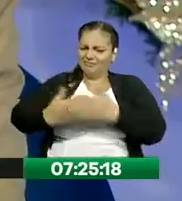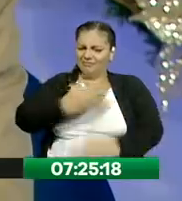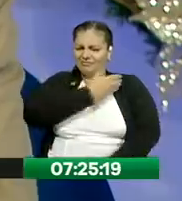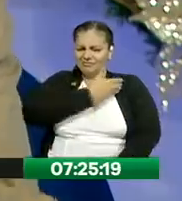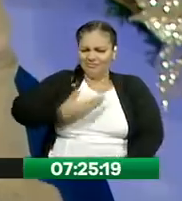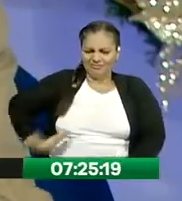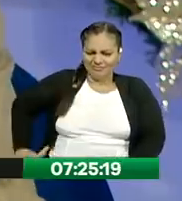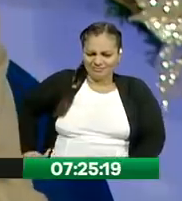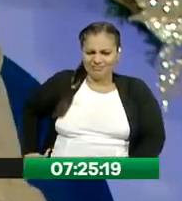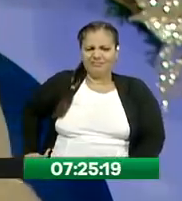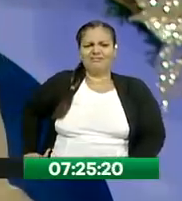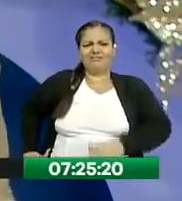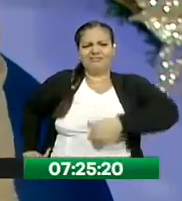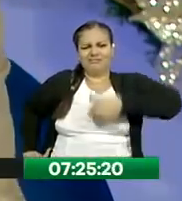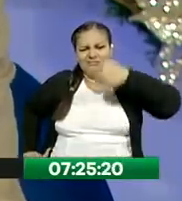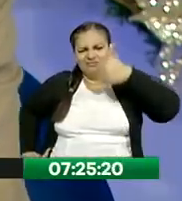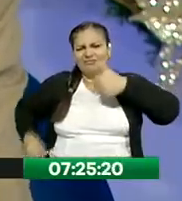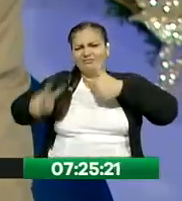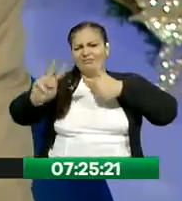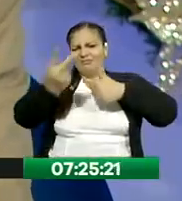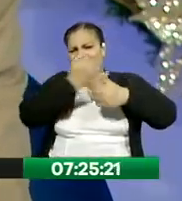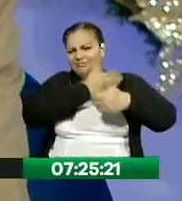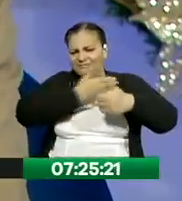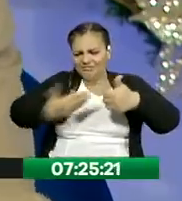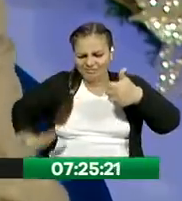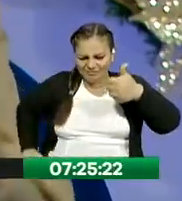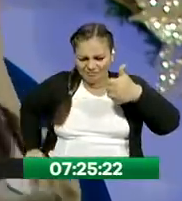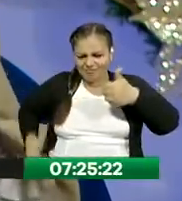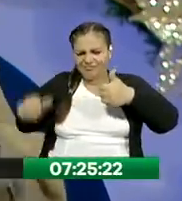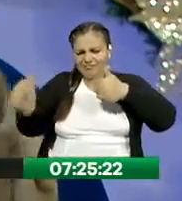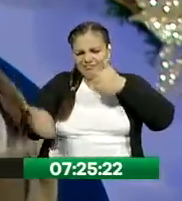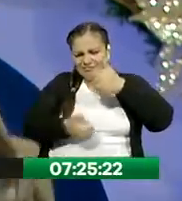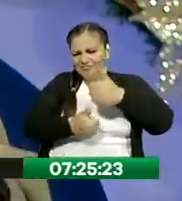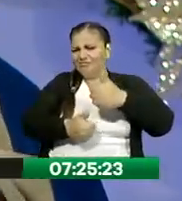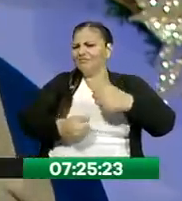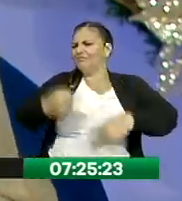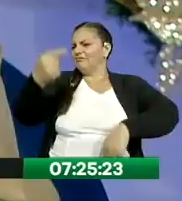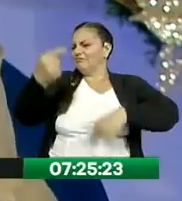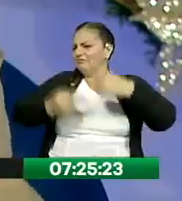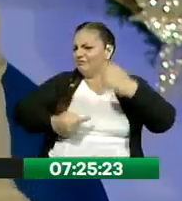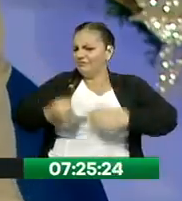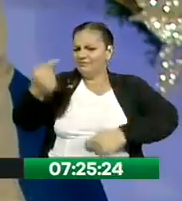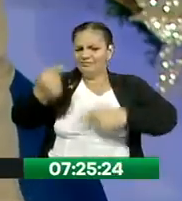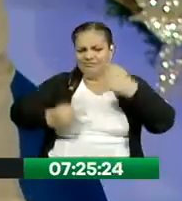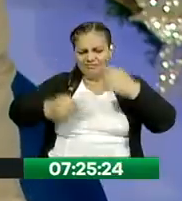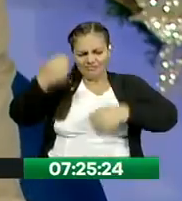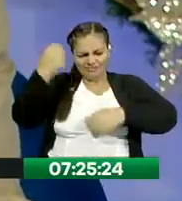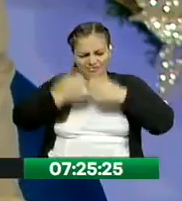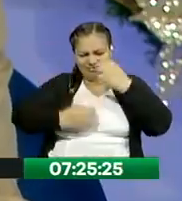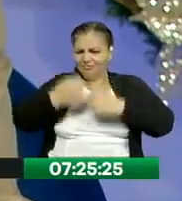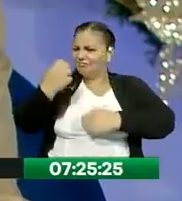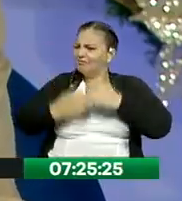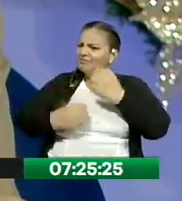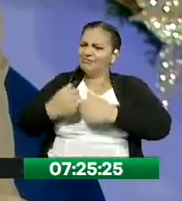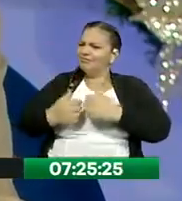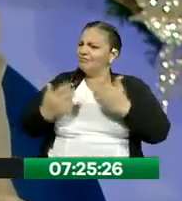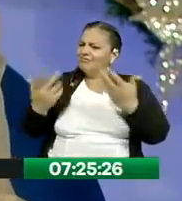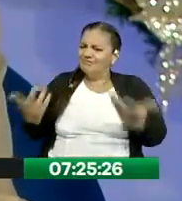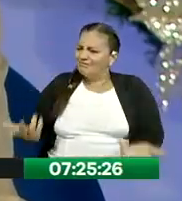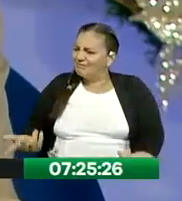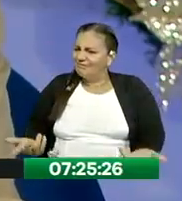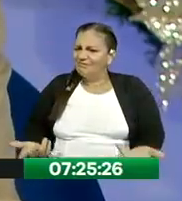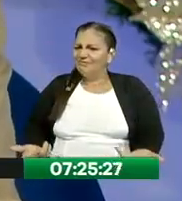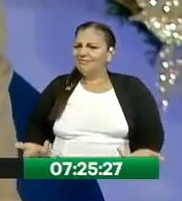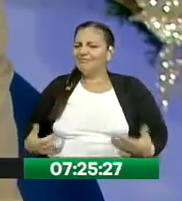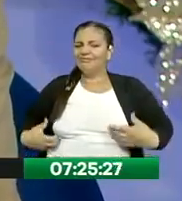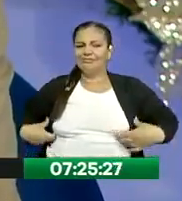de relación personal, si se quiere, de competencia política en un momento dado. En los dos casos que se han